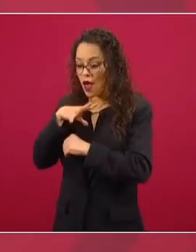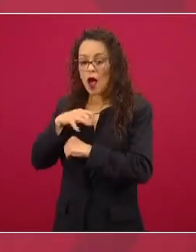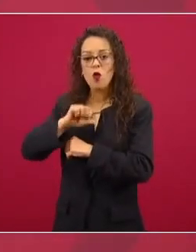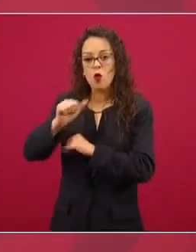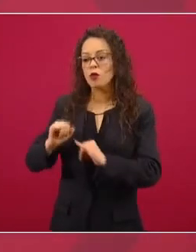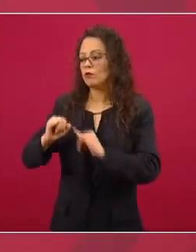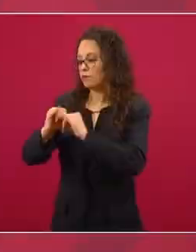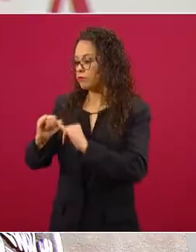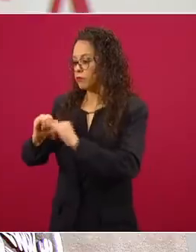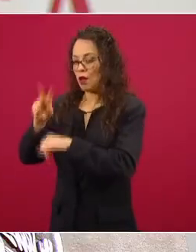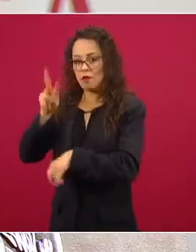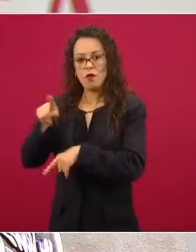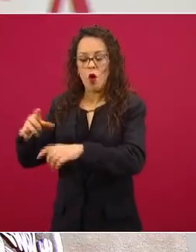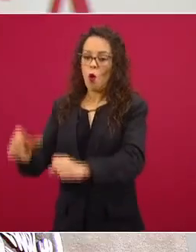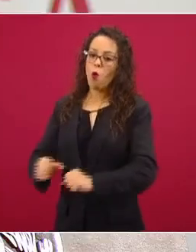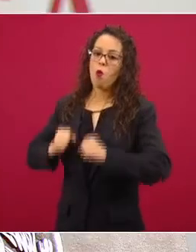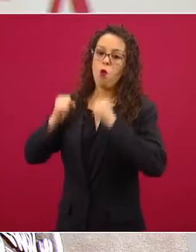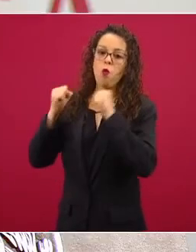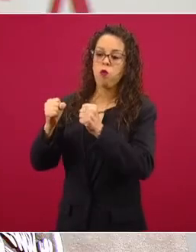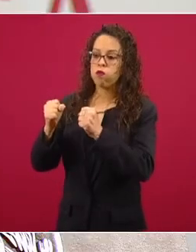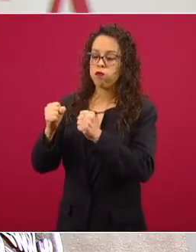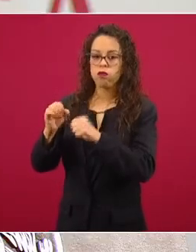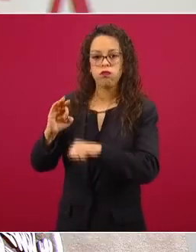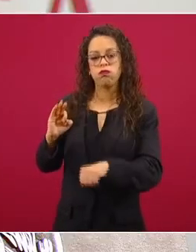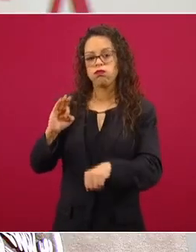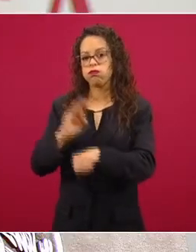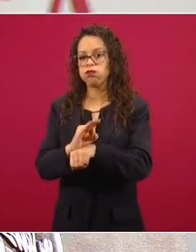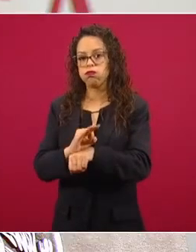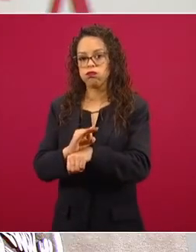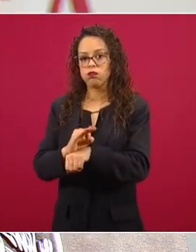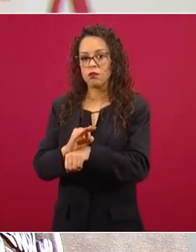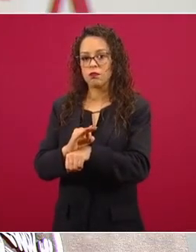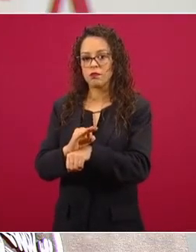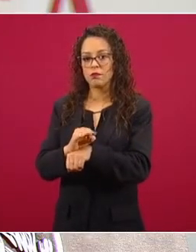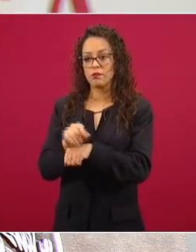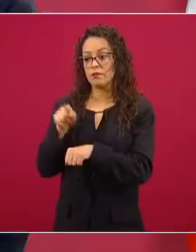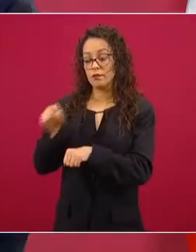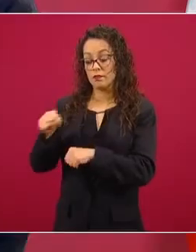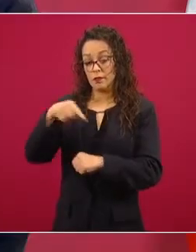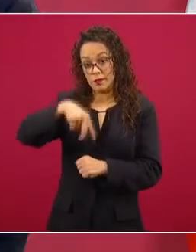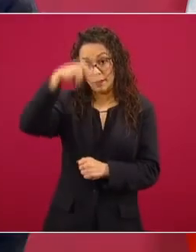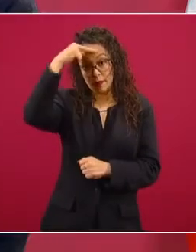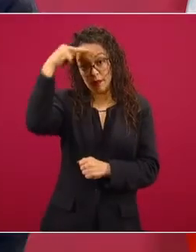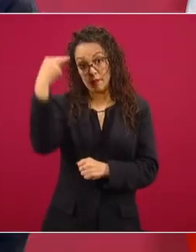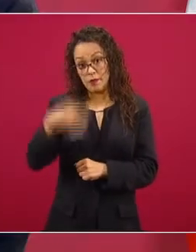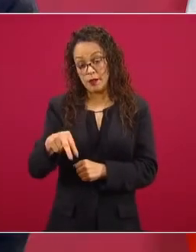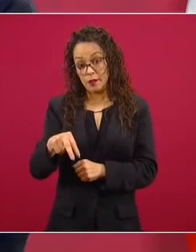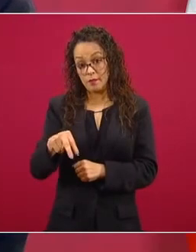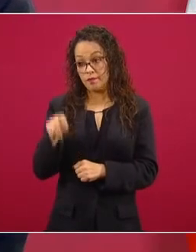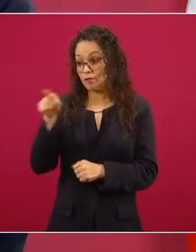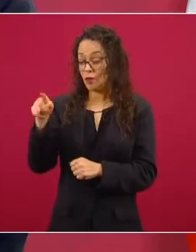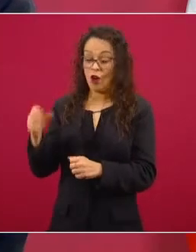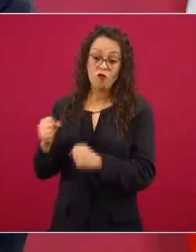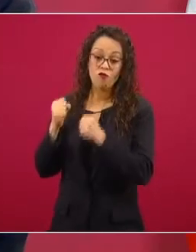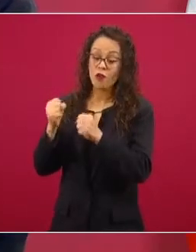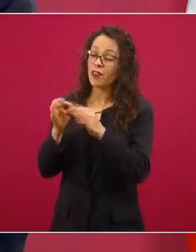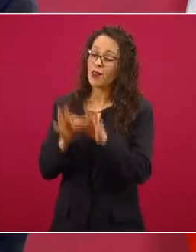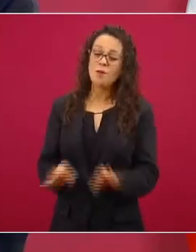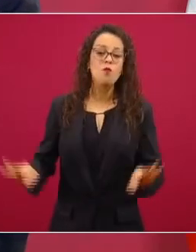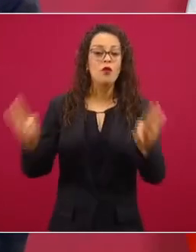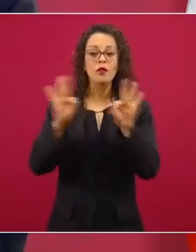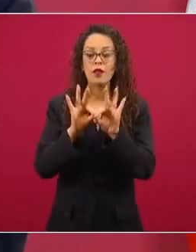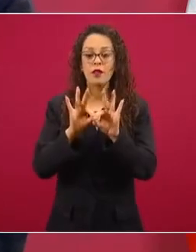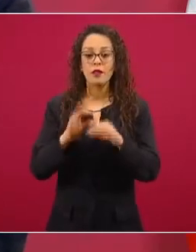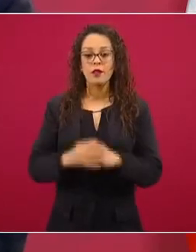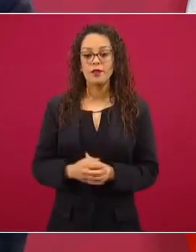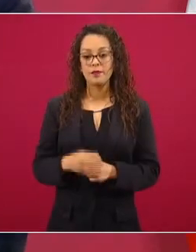es un sostén, es un pilar del Estado mexicano. Entonces, voy